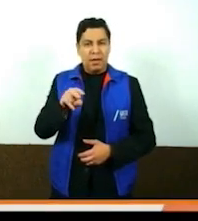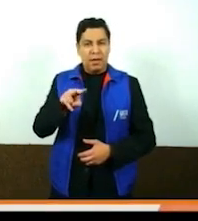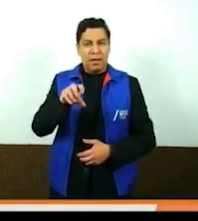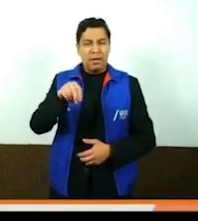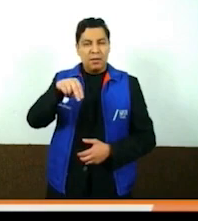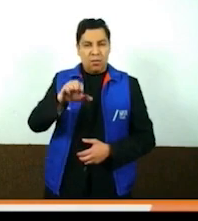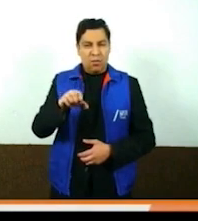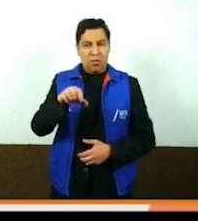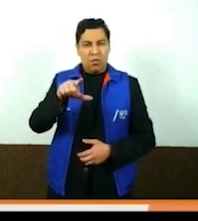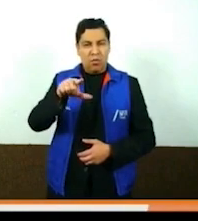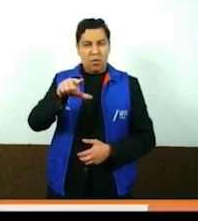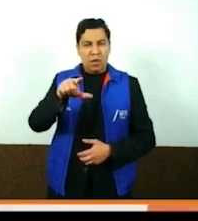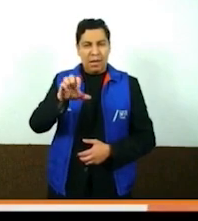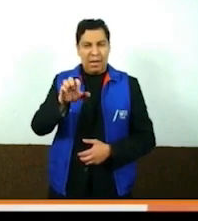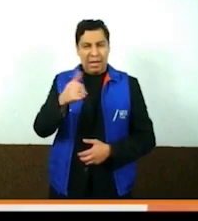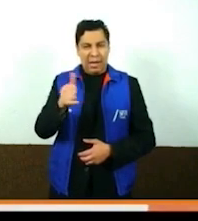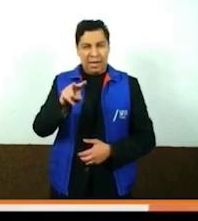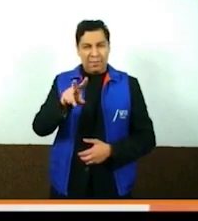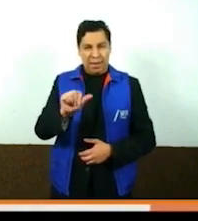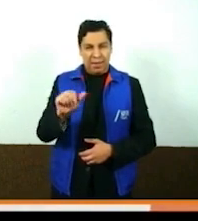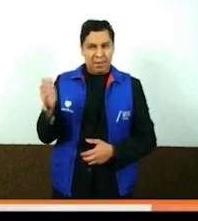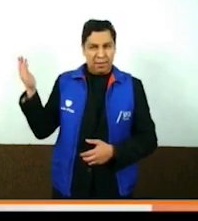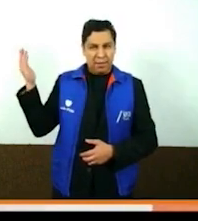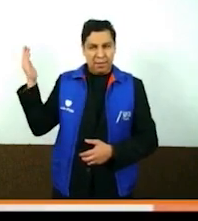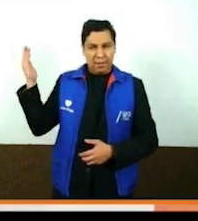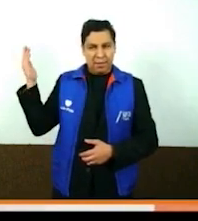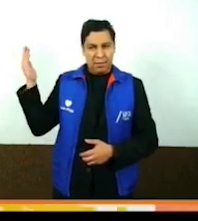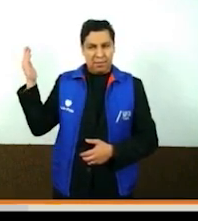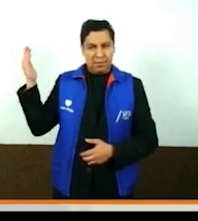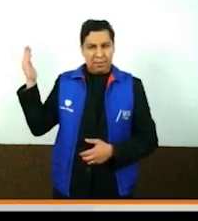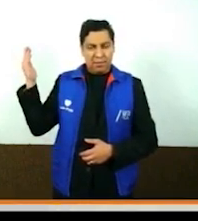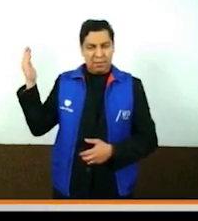Ana Ivonne Marquina Leiva,